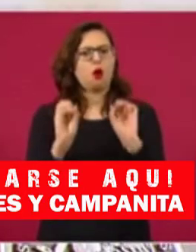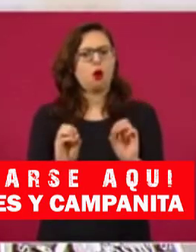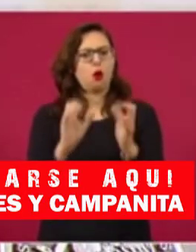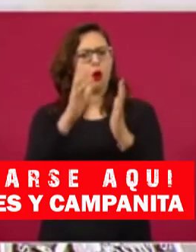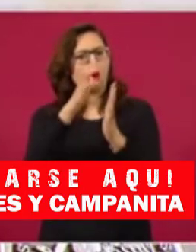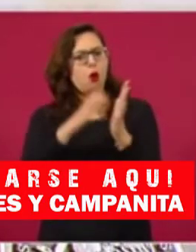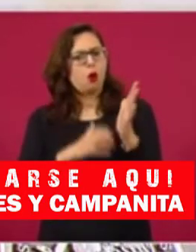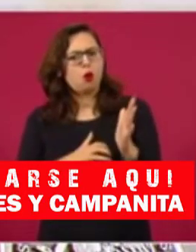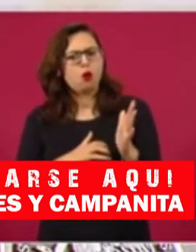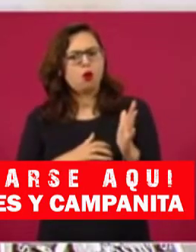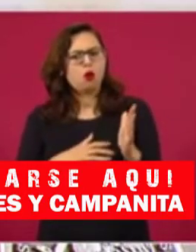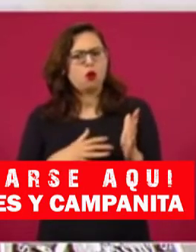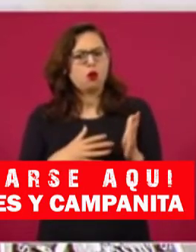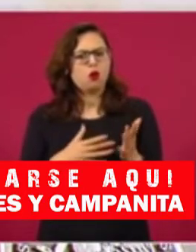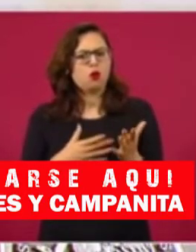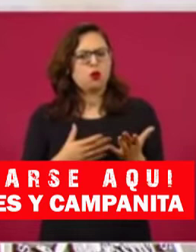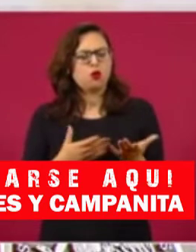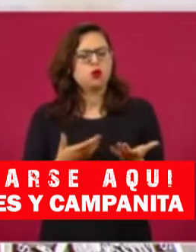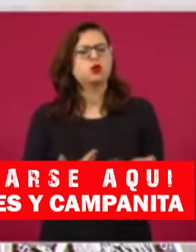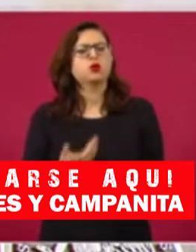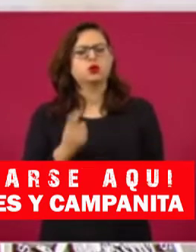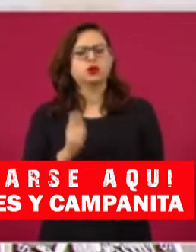No, pero